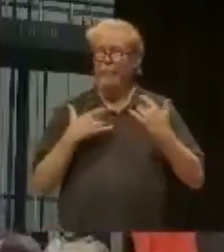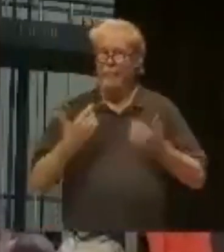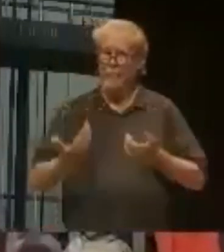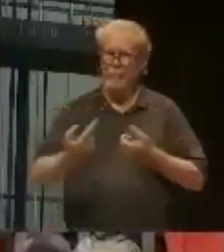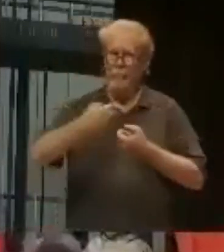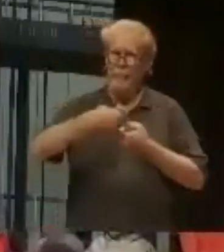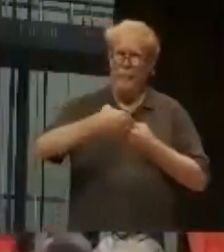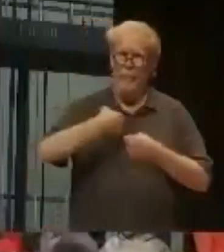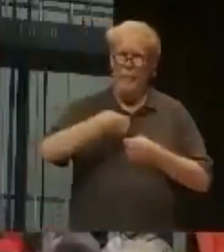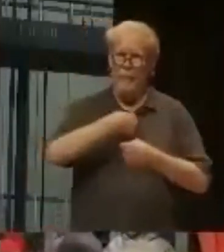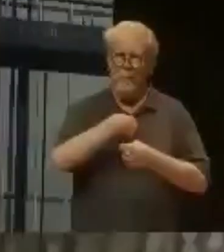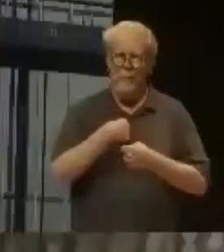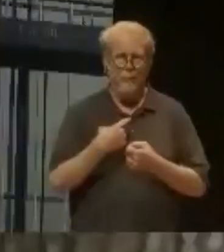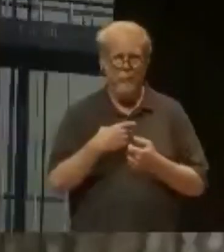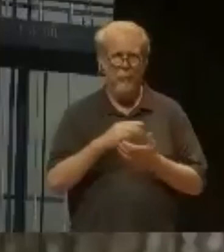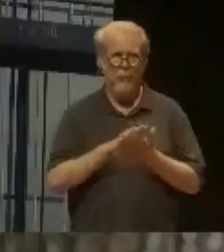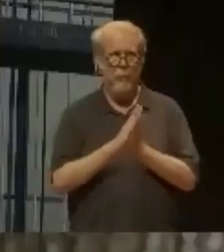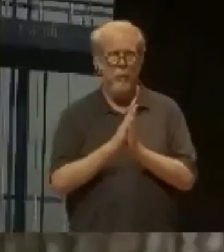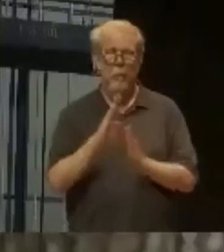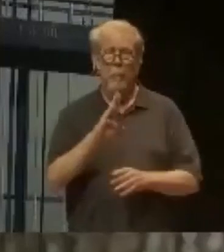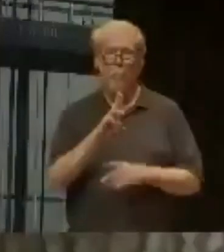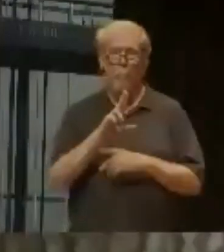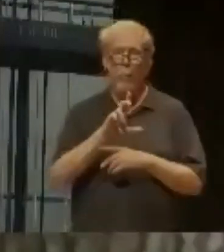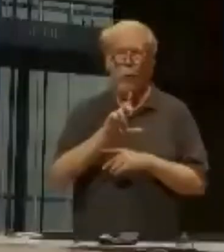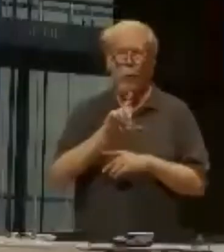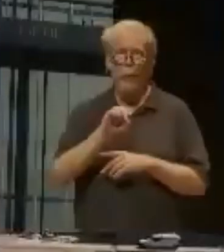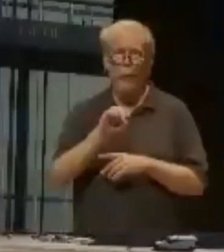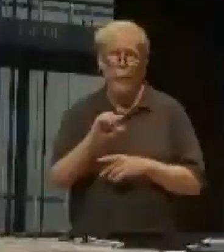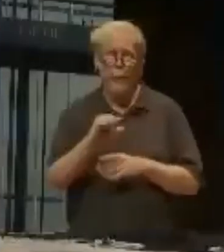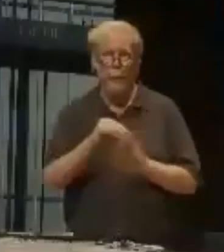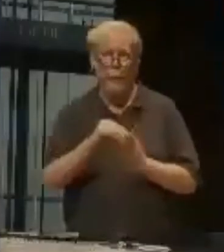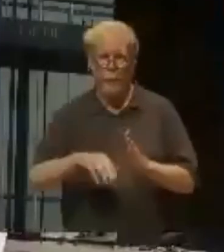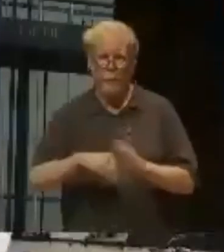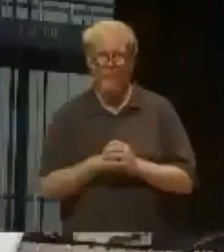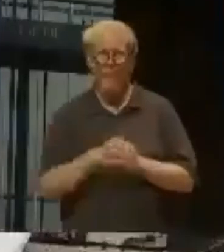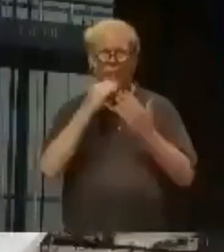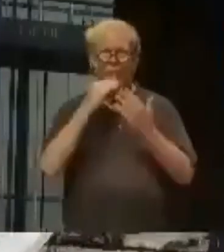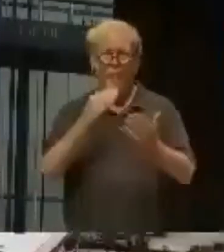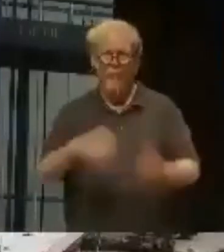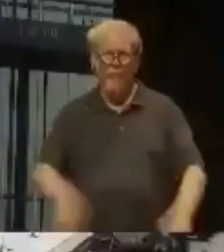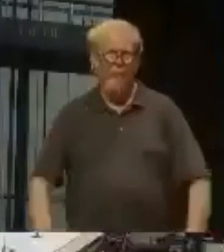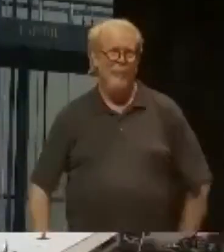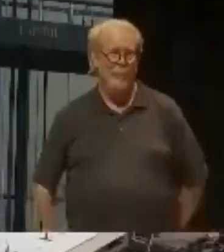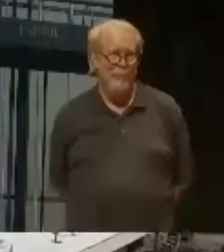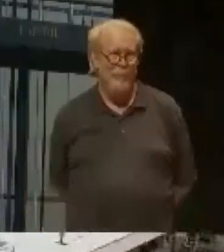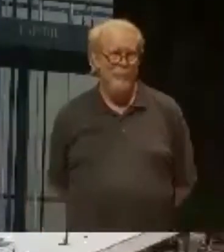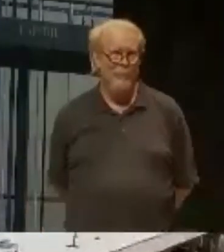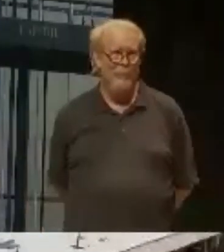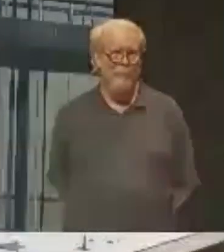presente. Estamos muy emocionados de que ustedes se conviertan también en estudiantes Bulldog en el futuro.